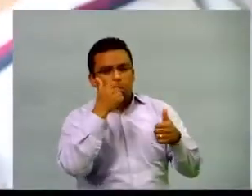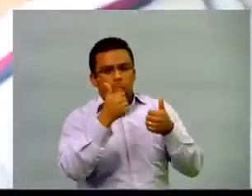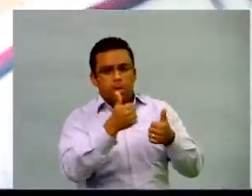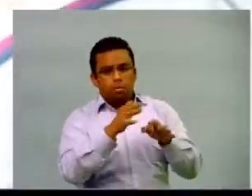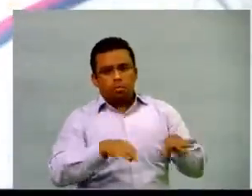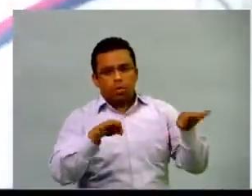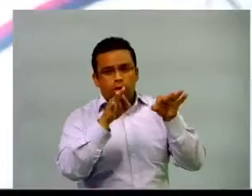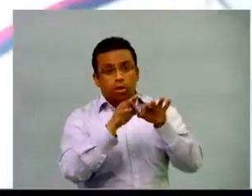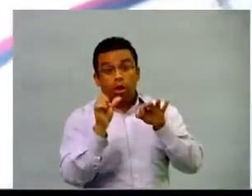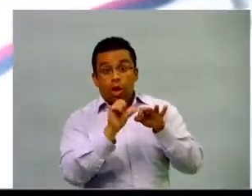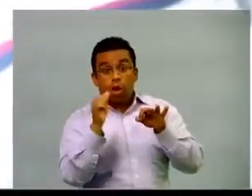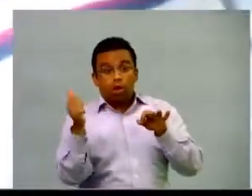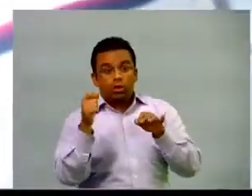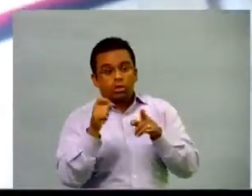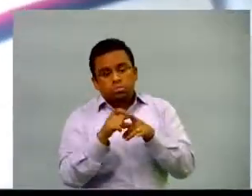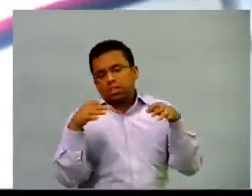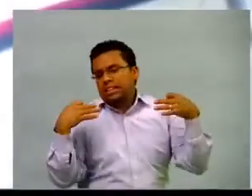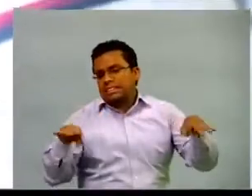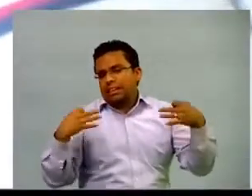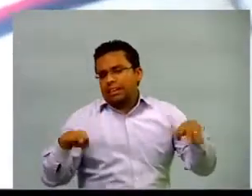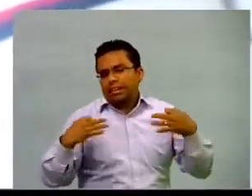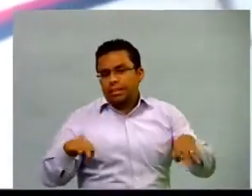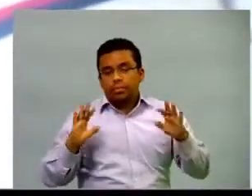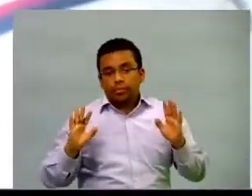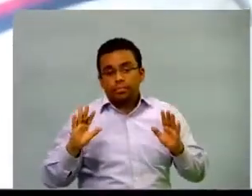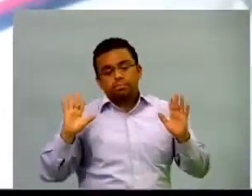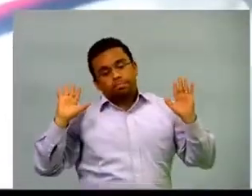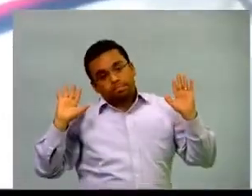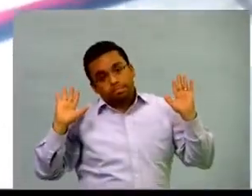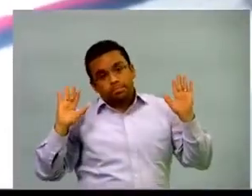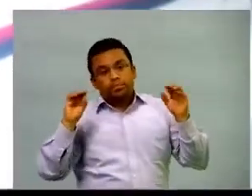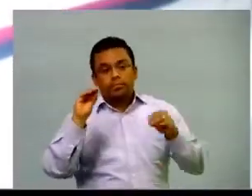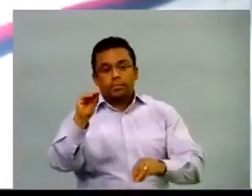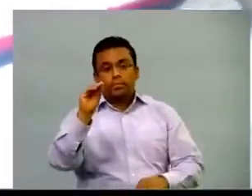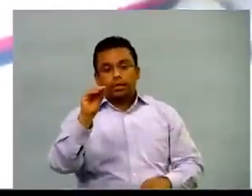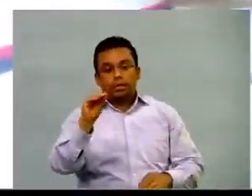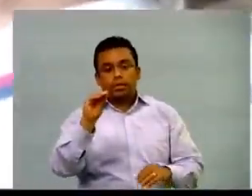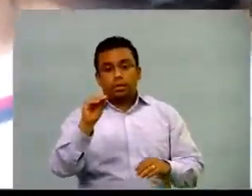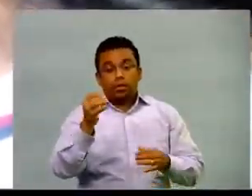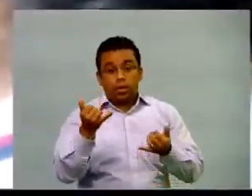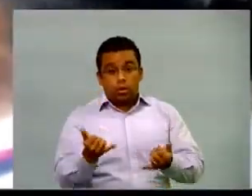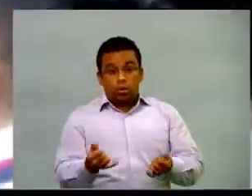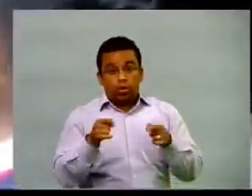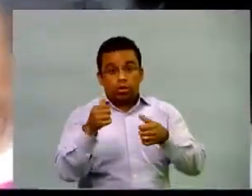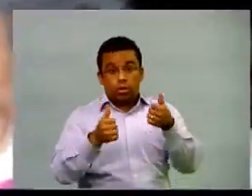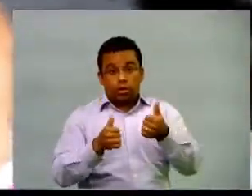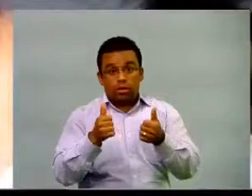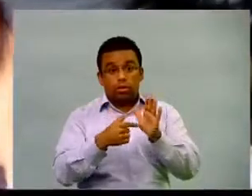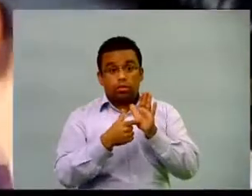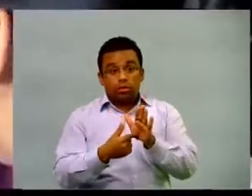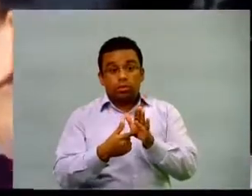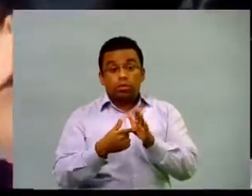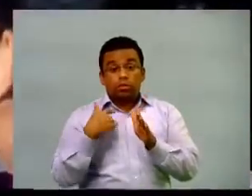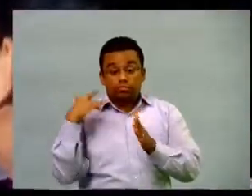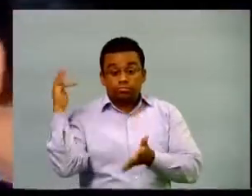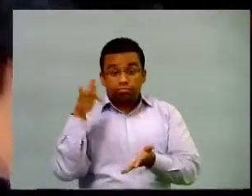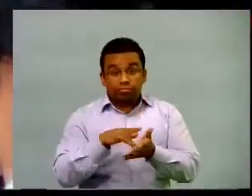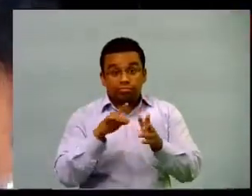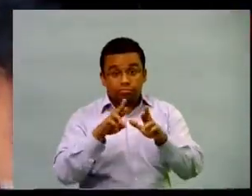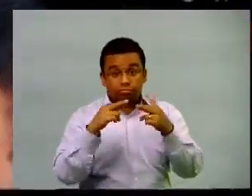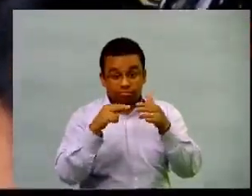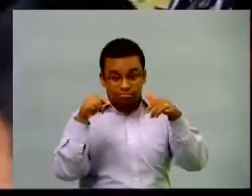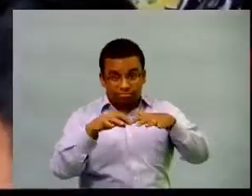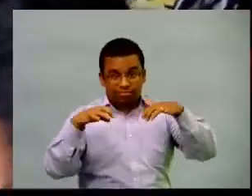a otras hasta le adicionan símbolos. Pues bien, los estudiantes de esta institución, cuando se abrió un grupo en Facebook